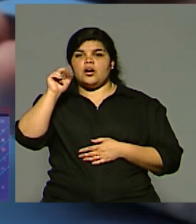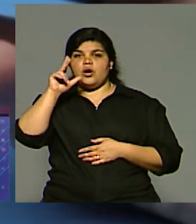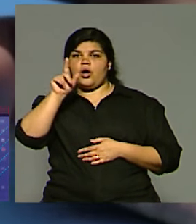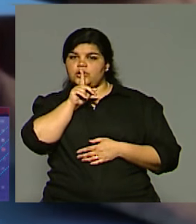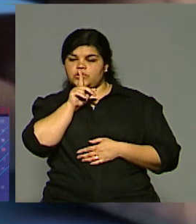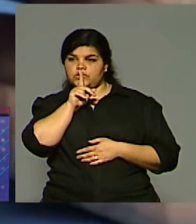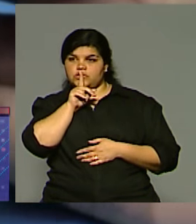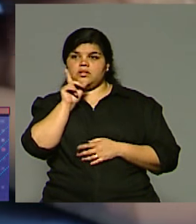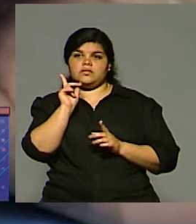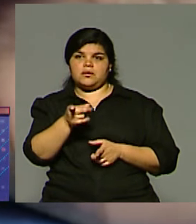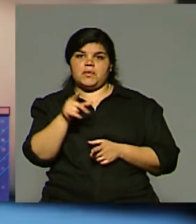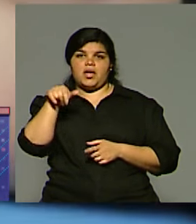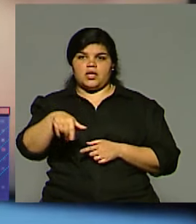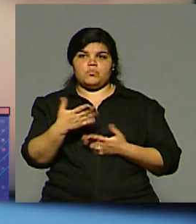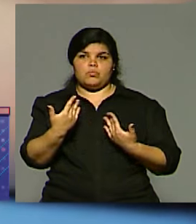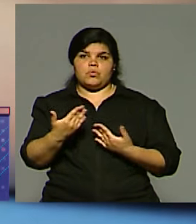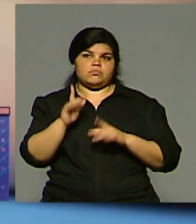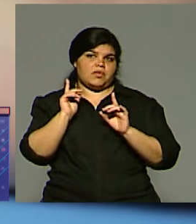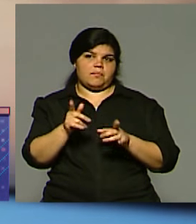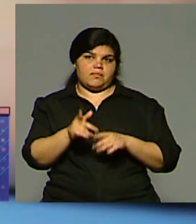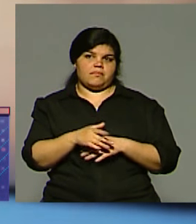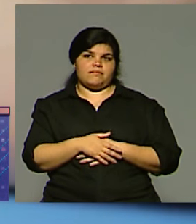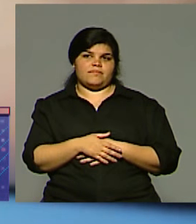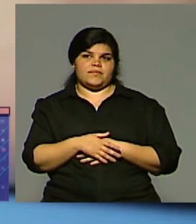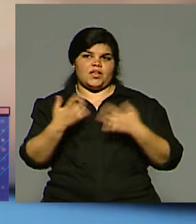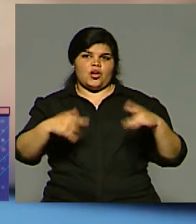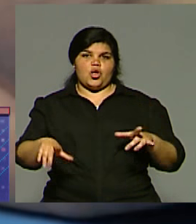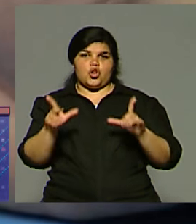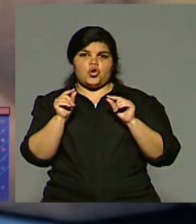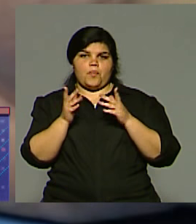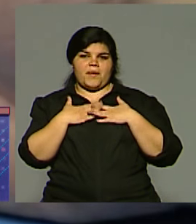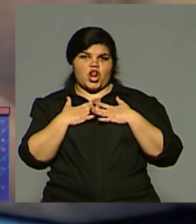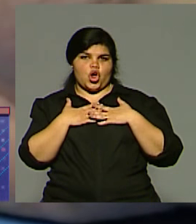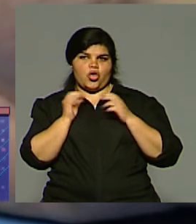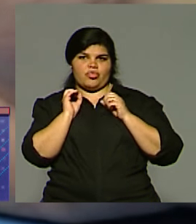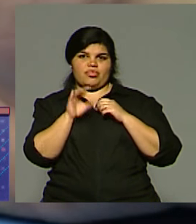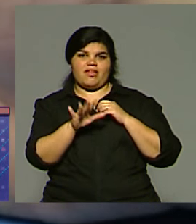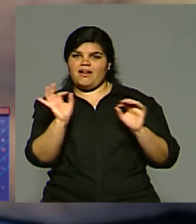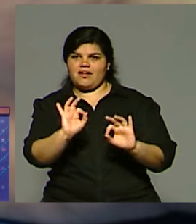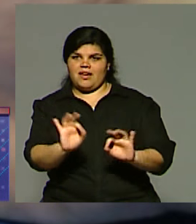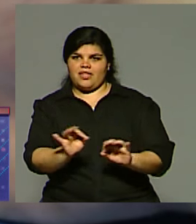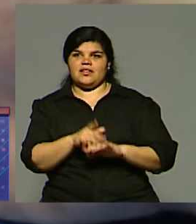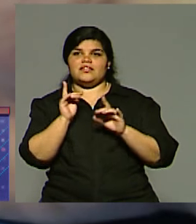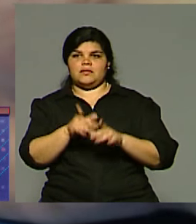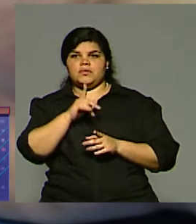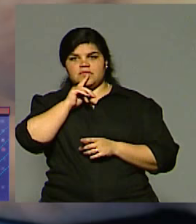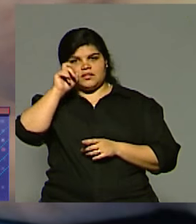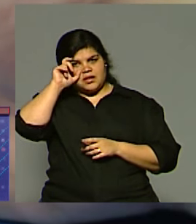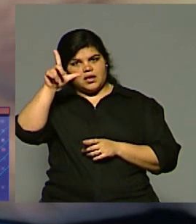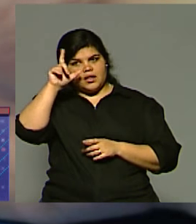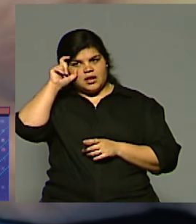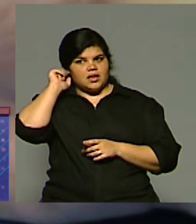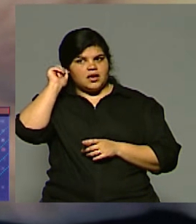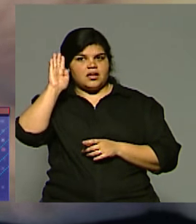Telegram, por ejemplo, me encuentran con arielmcor. Vieron, no les tengo que dar mi teléfono. Si me quieren hablar directamente en Telegram, también estoy en arielmcor. Es como que